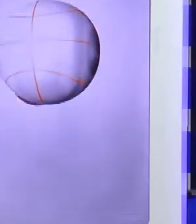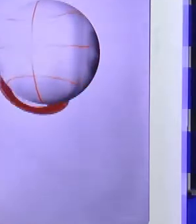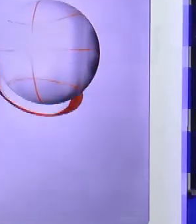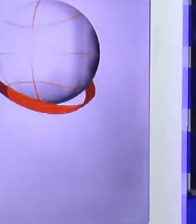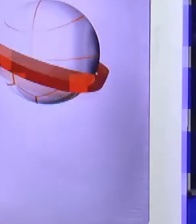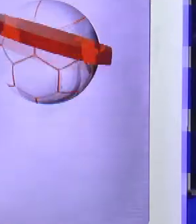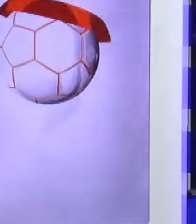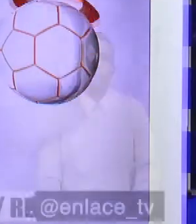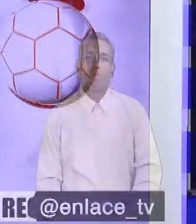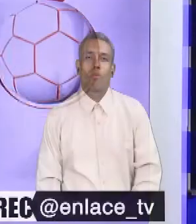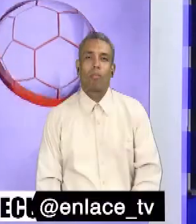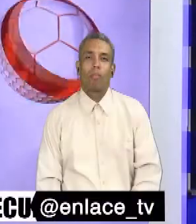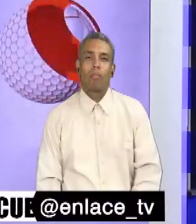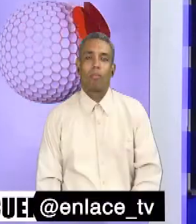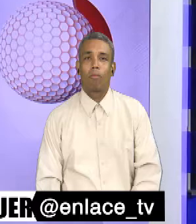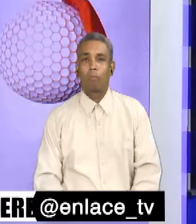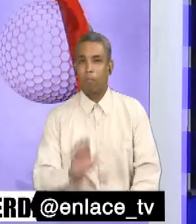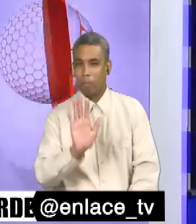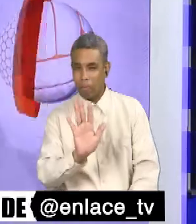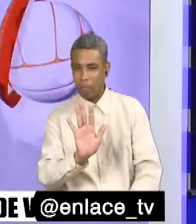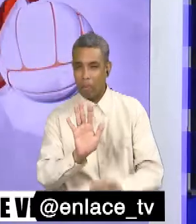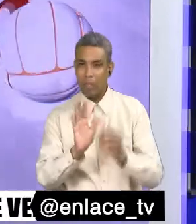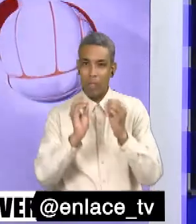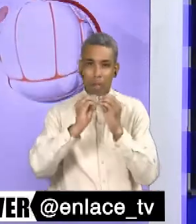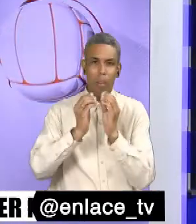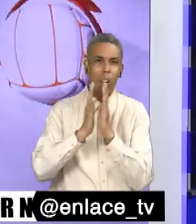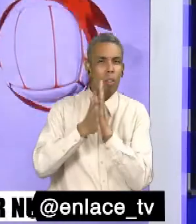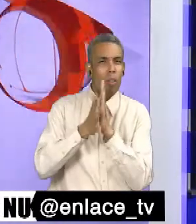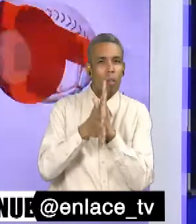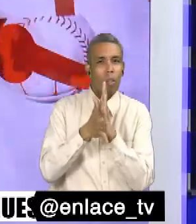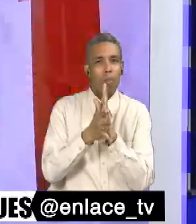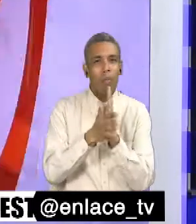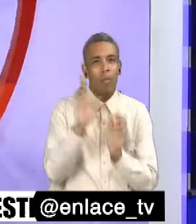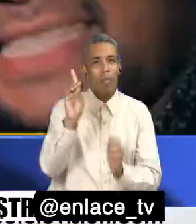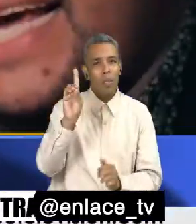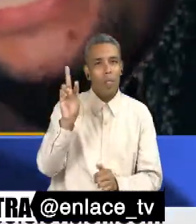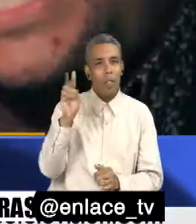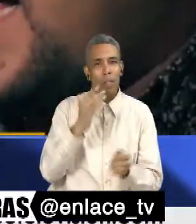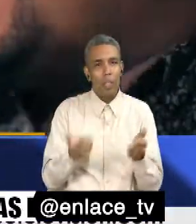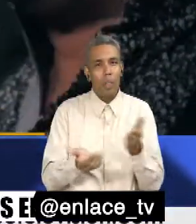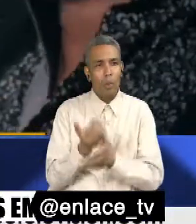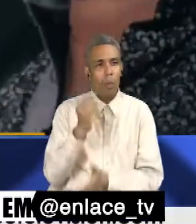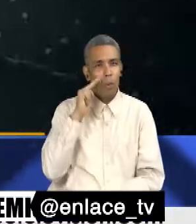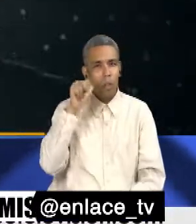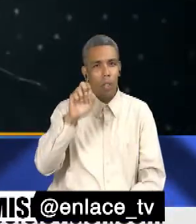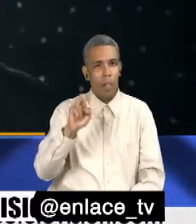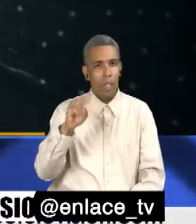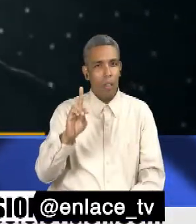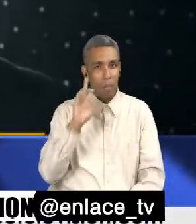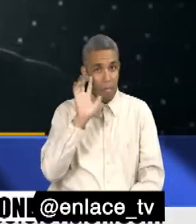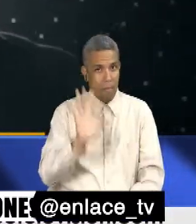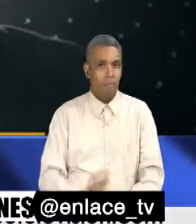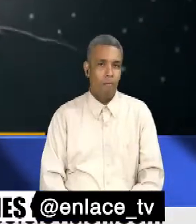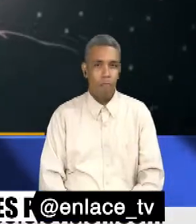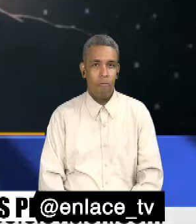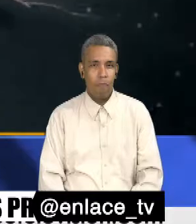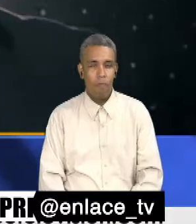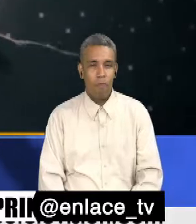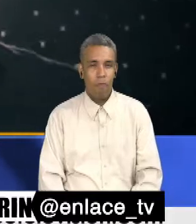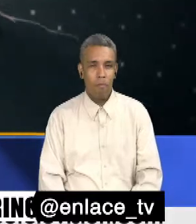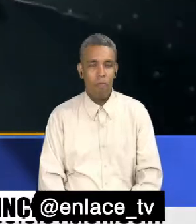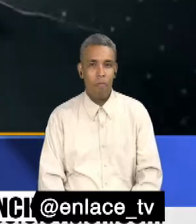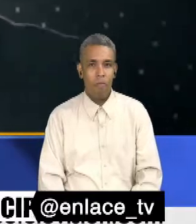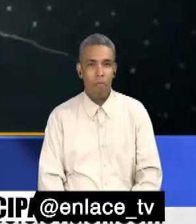Y después de la pausa, espero información sobre el nuevo trabajo discográfico de Nando y Beto. Ya regresamos.